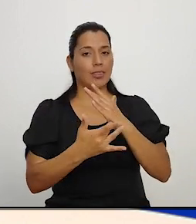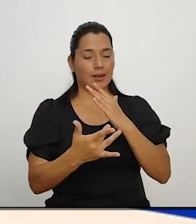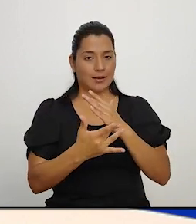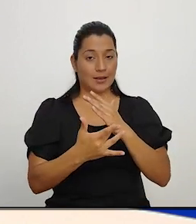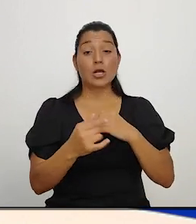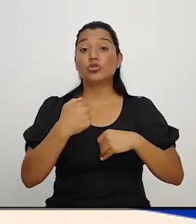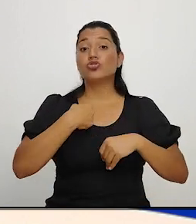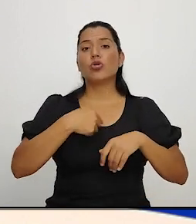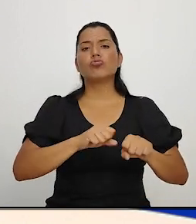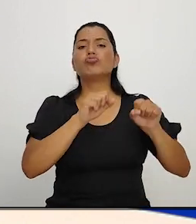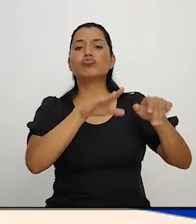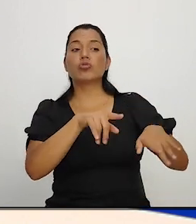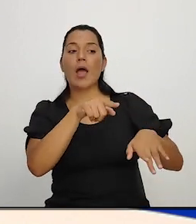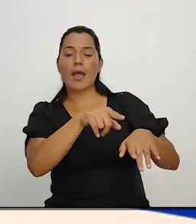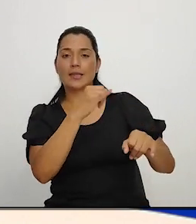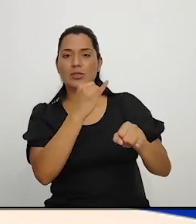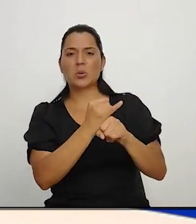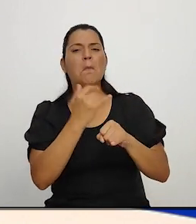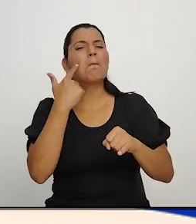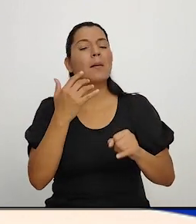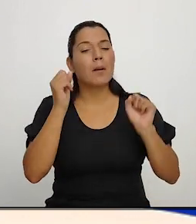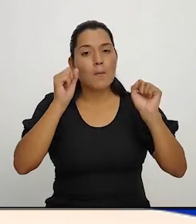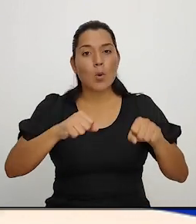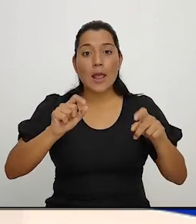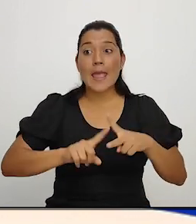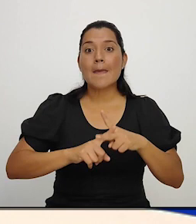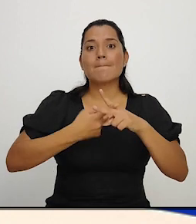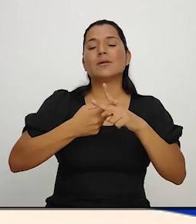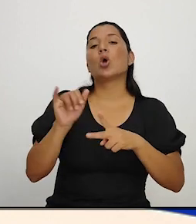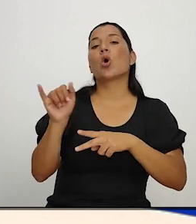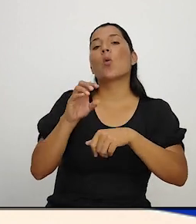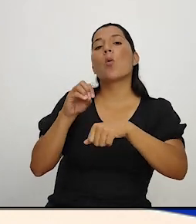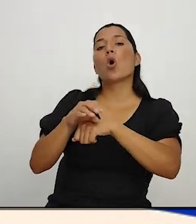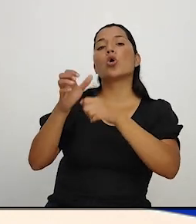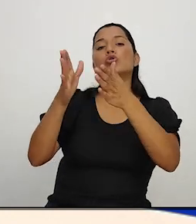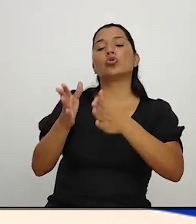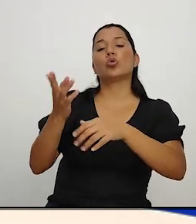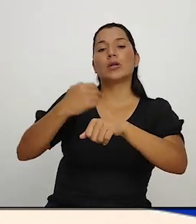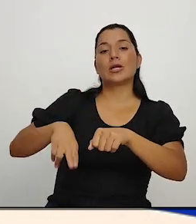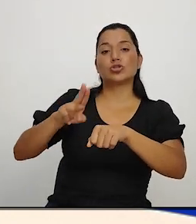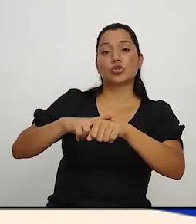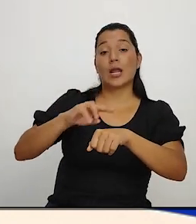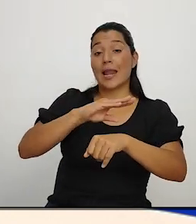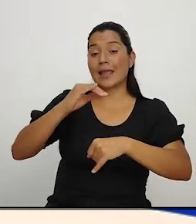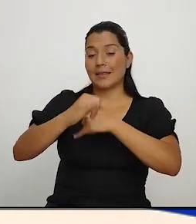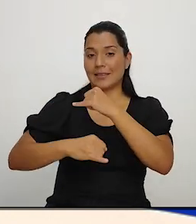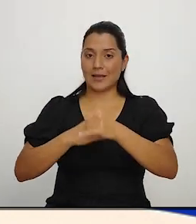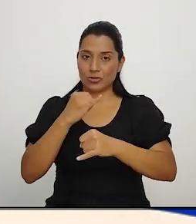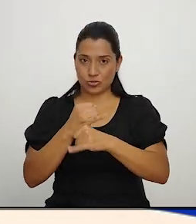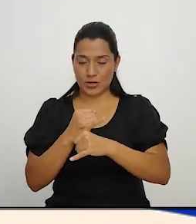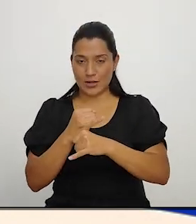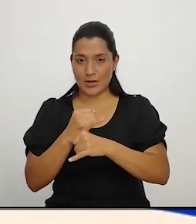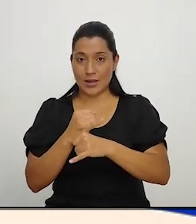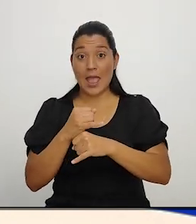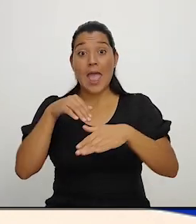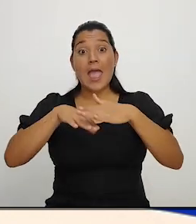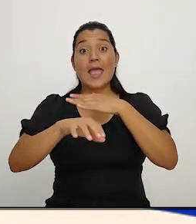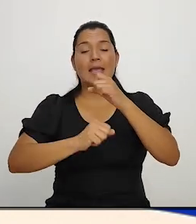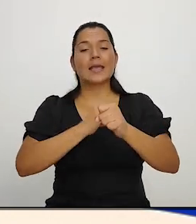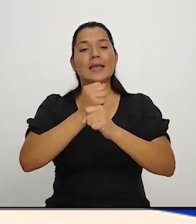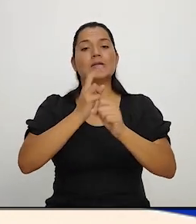renuncié a esta institución para emprender como consultor nacional e internacional en el